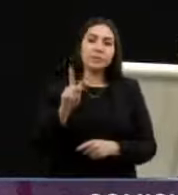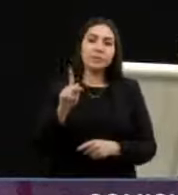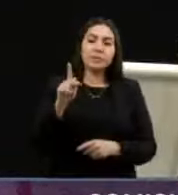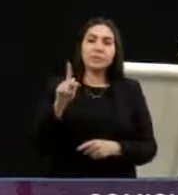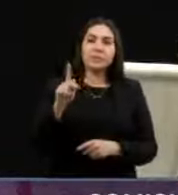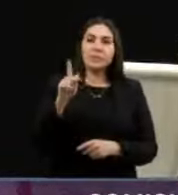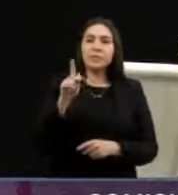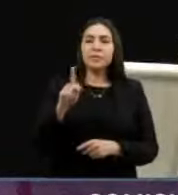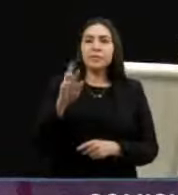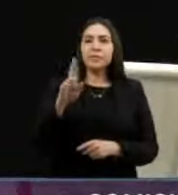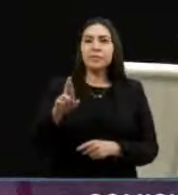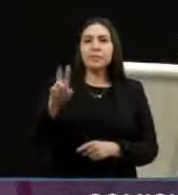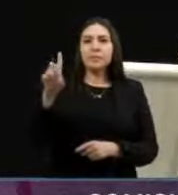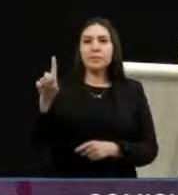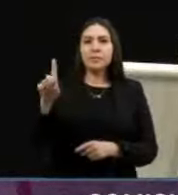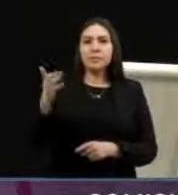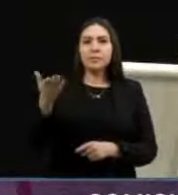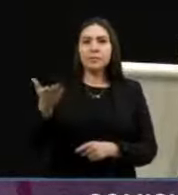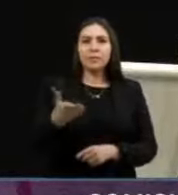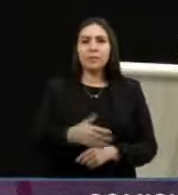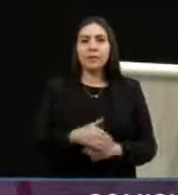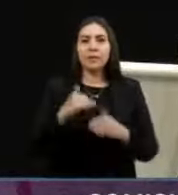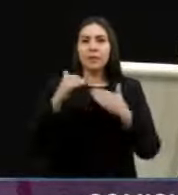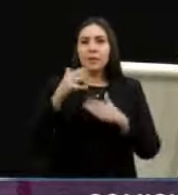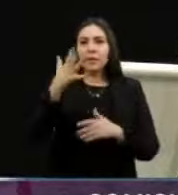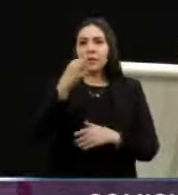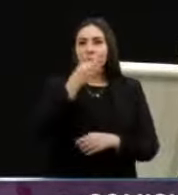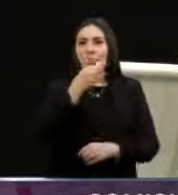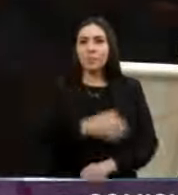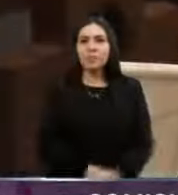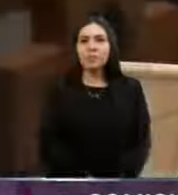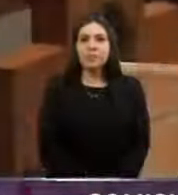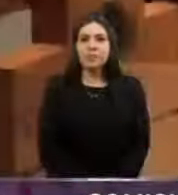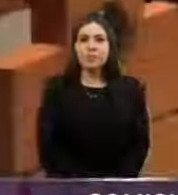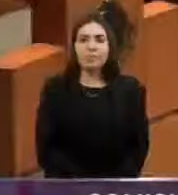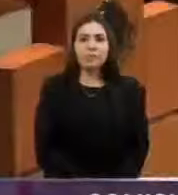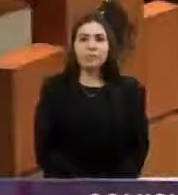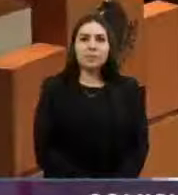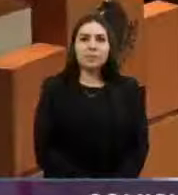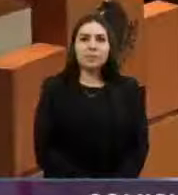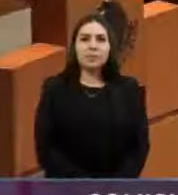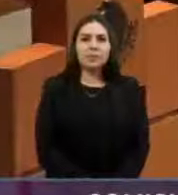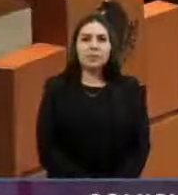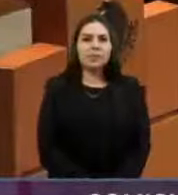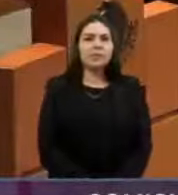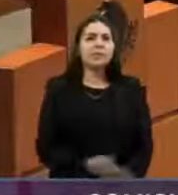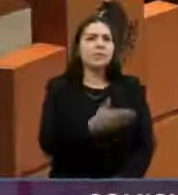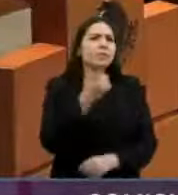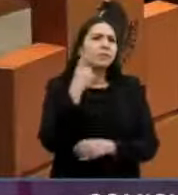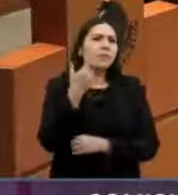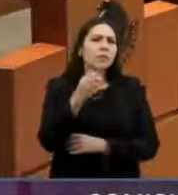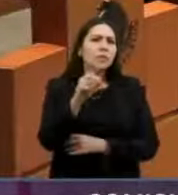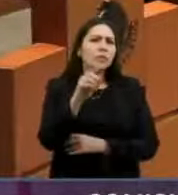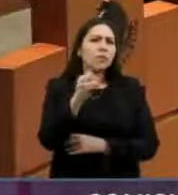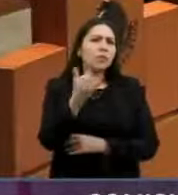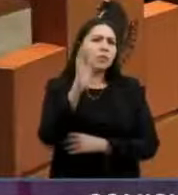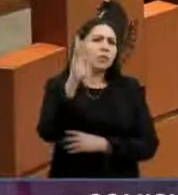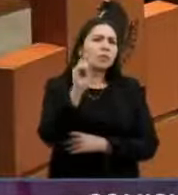de la Revolución Democrática. Hasta por 5 minutos. ¿Con qué objeto, diputado Godoy?